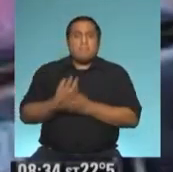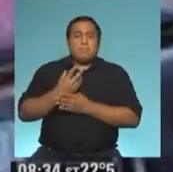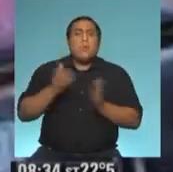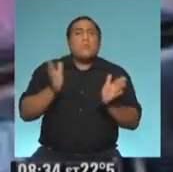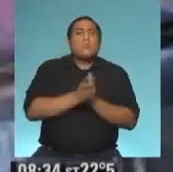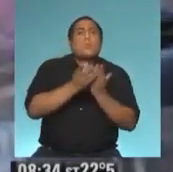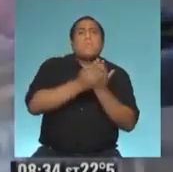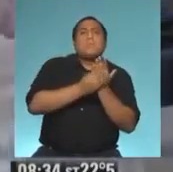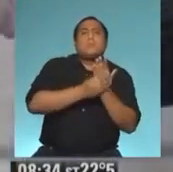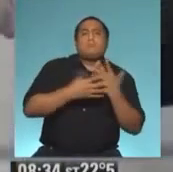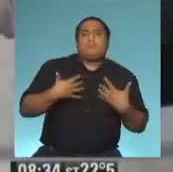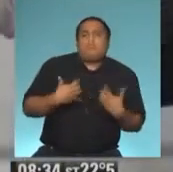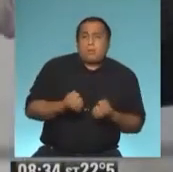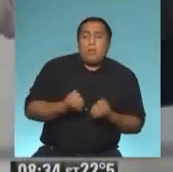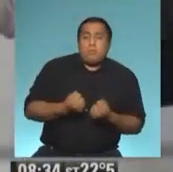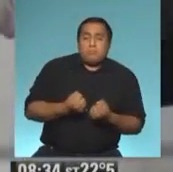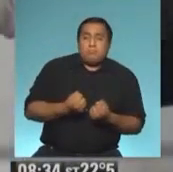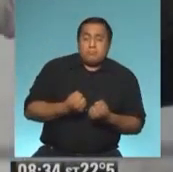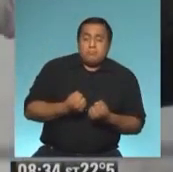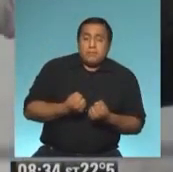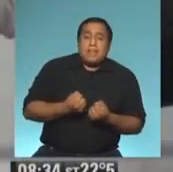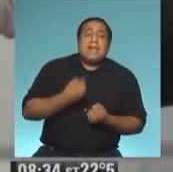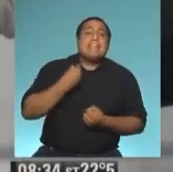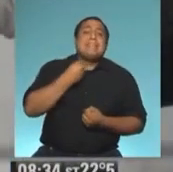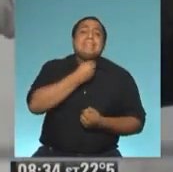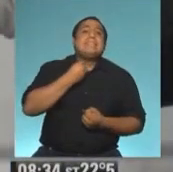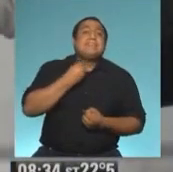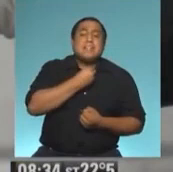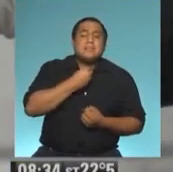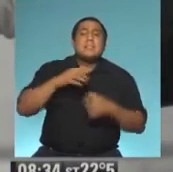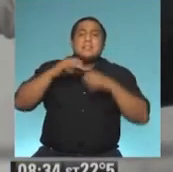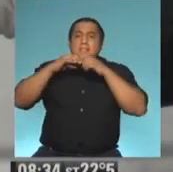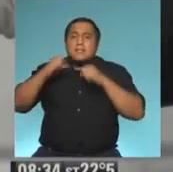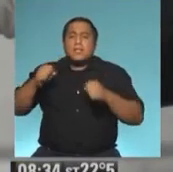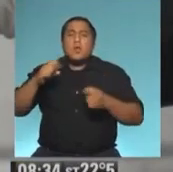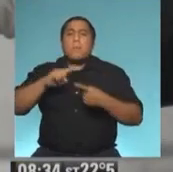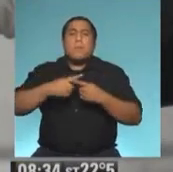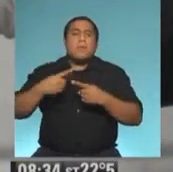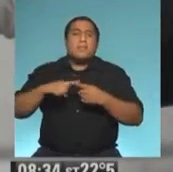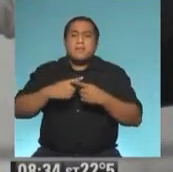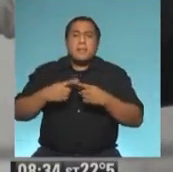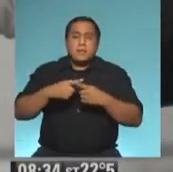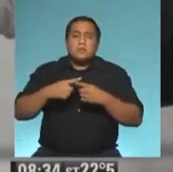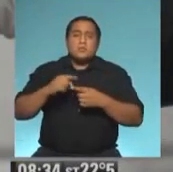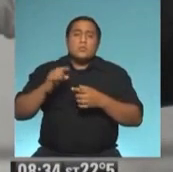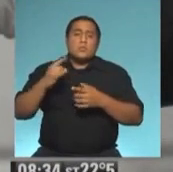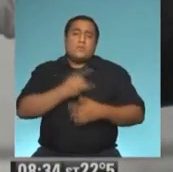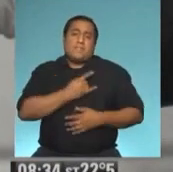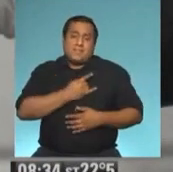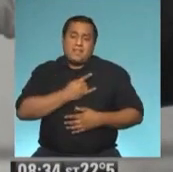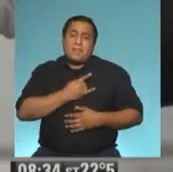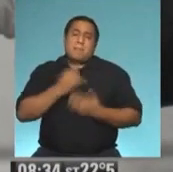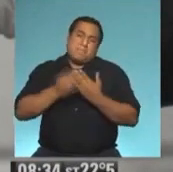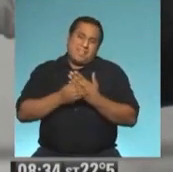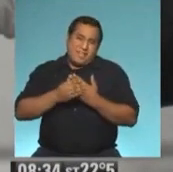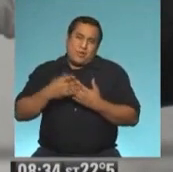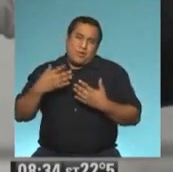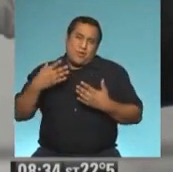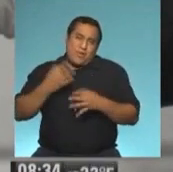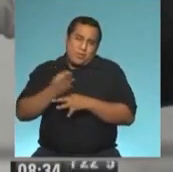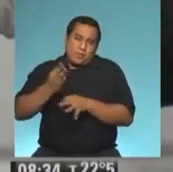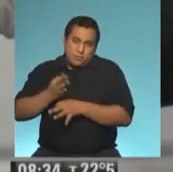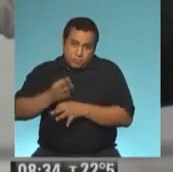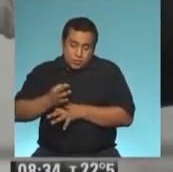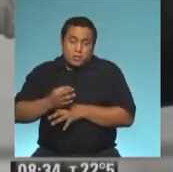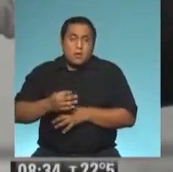de Salud, Ginés González García, el secretario de Políticas Universitarias del Ministerio de Educación,